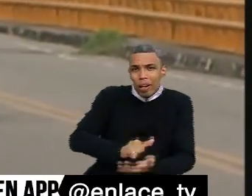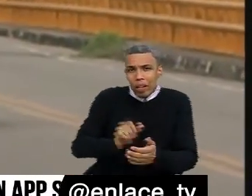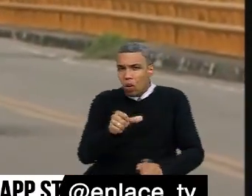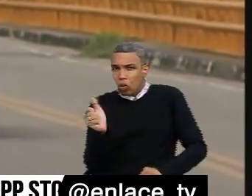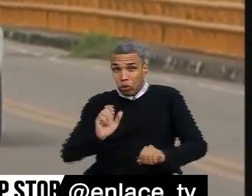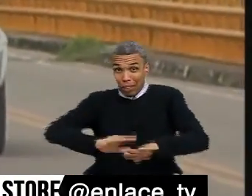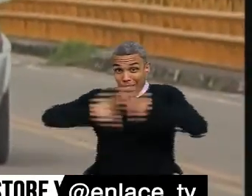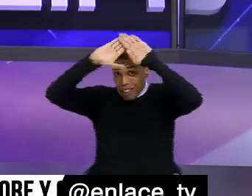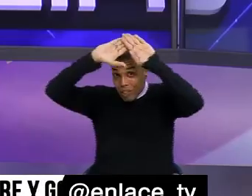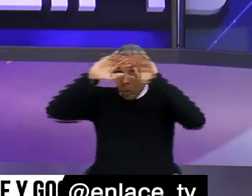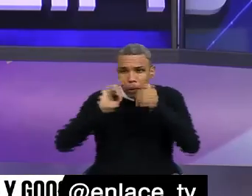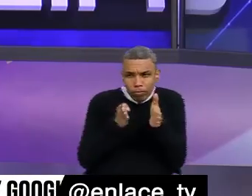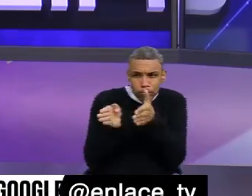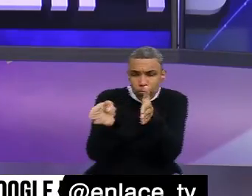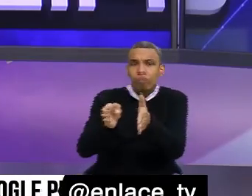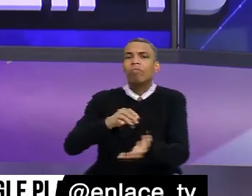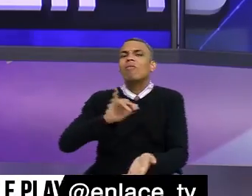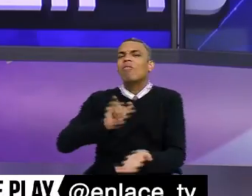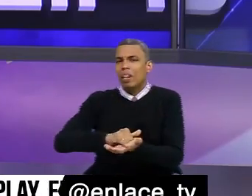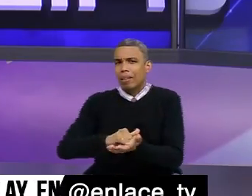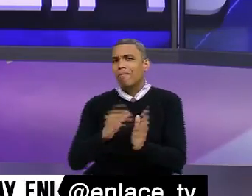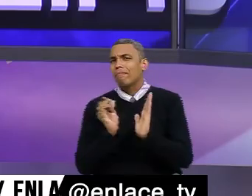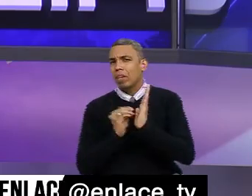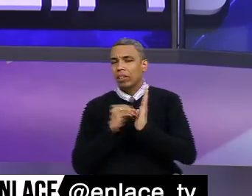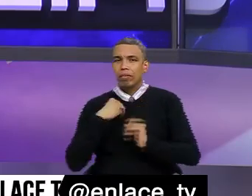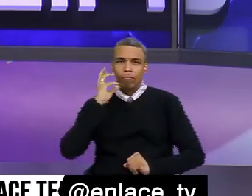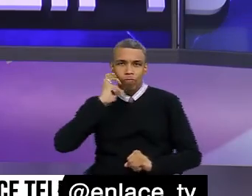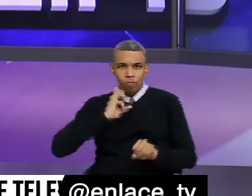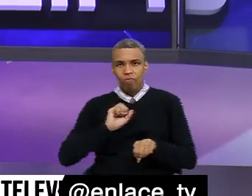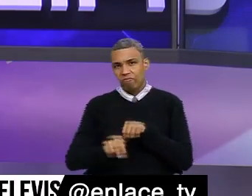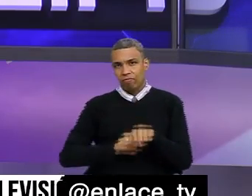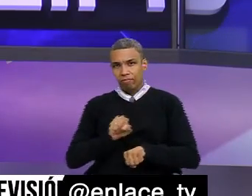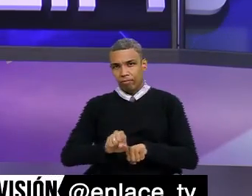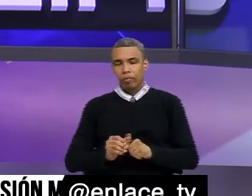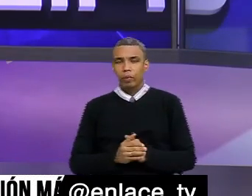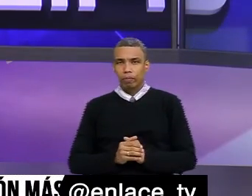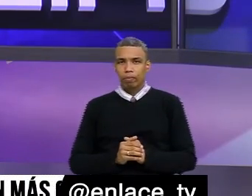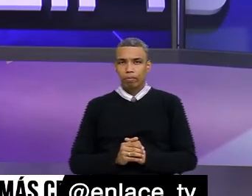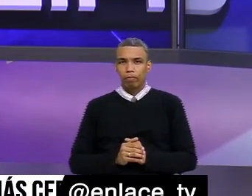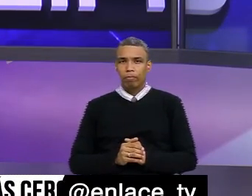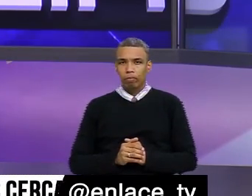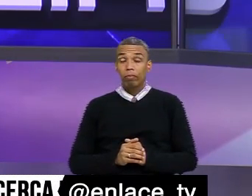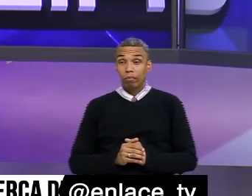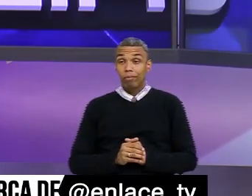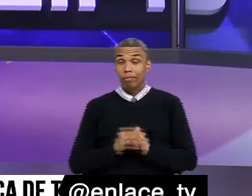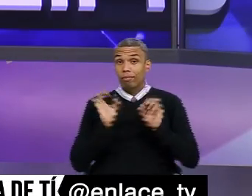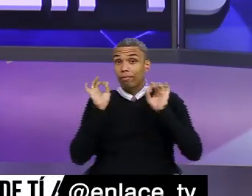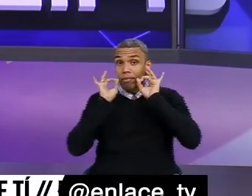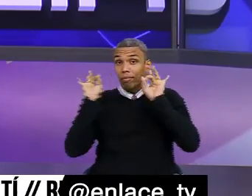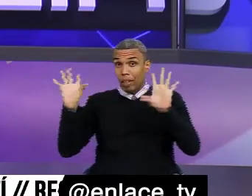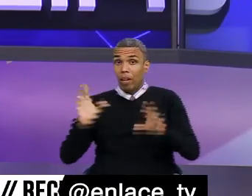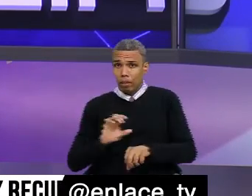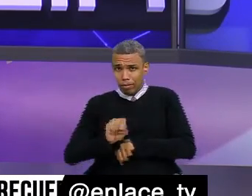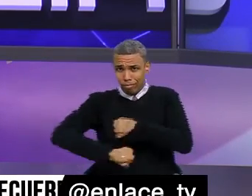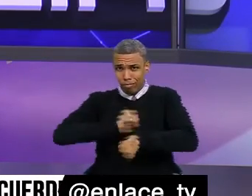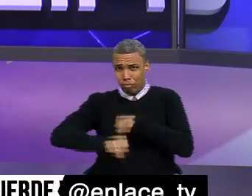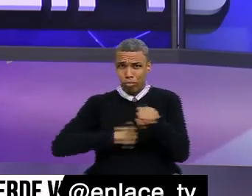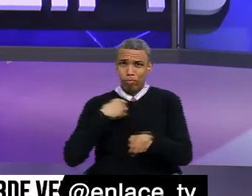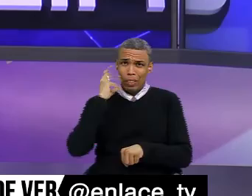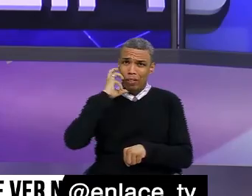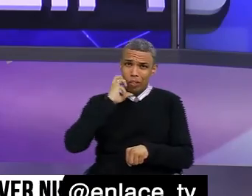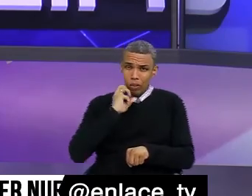Centro. Y es que a propósito de esta delicada situación, esta tarde se ha cumplido una reunión con autoridades en el auditorio